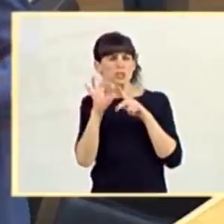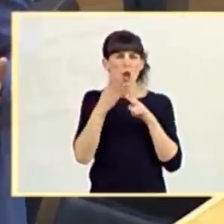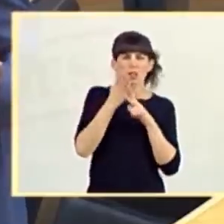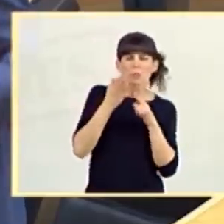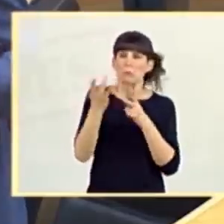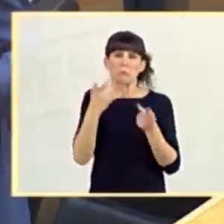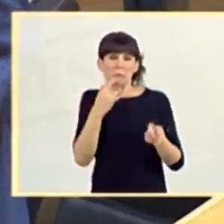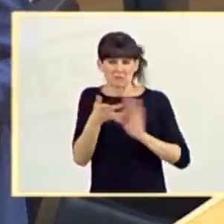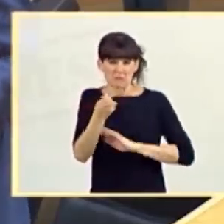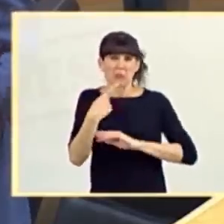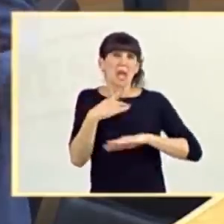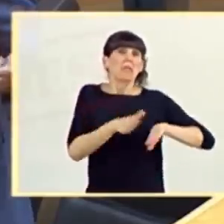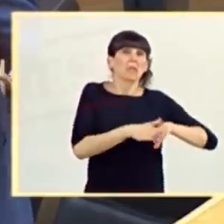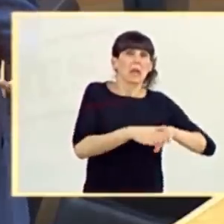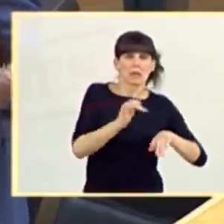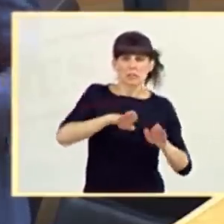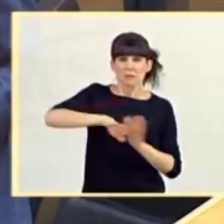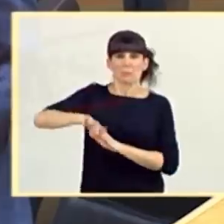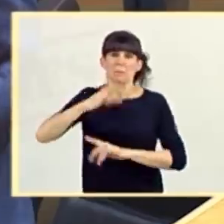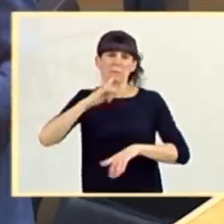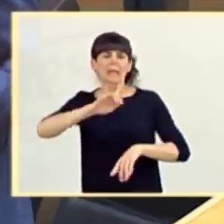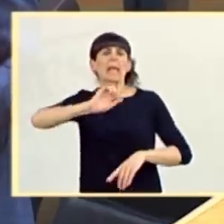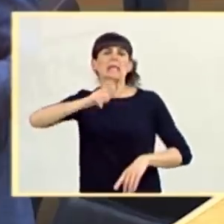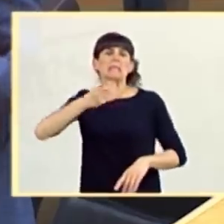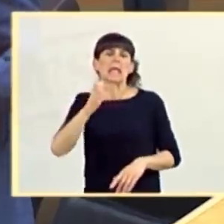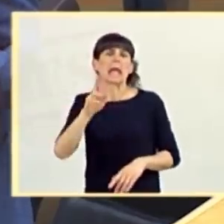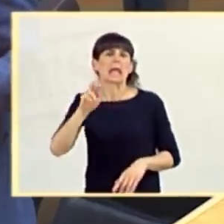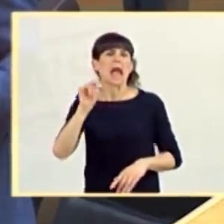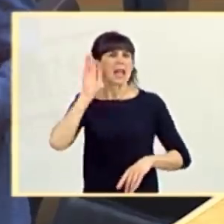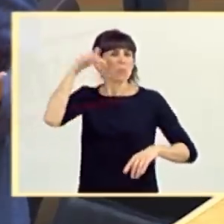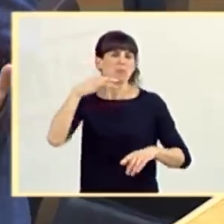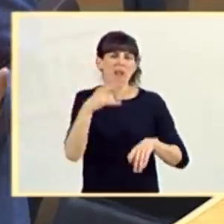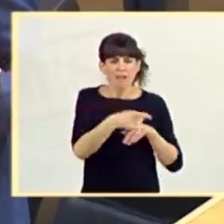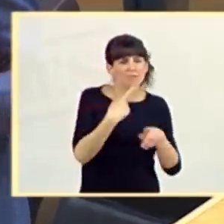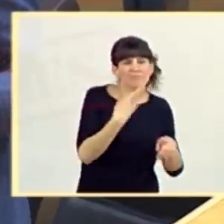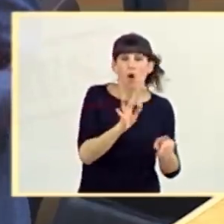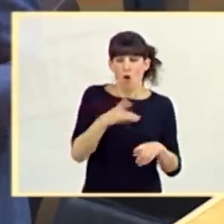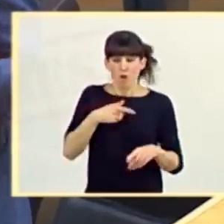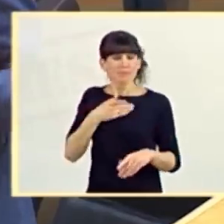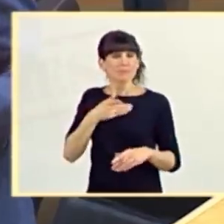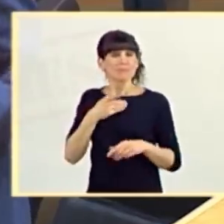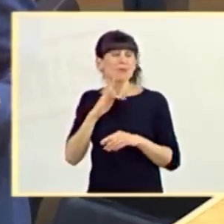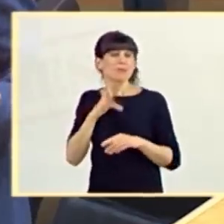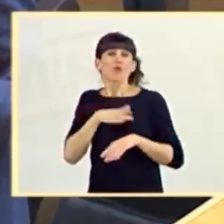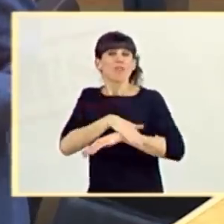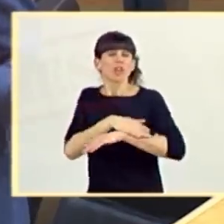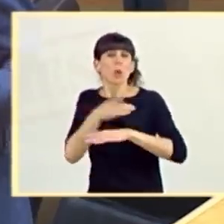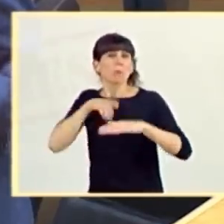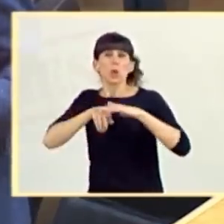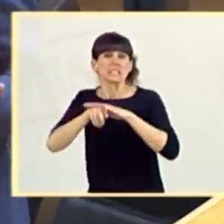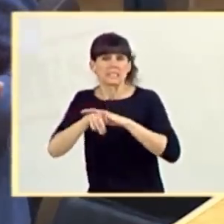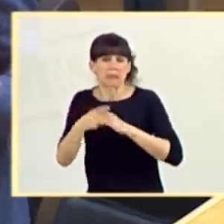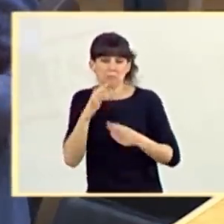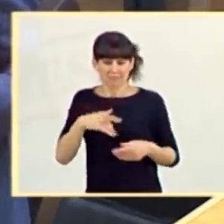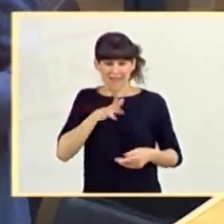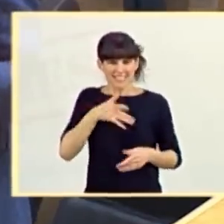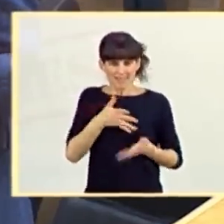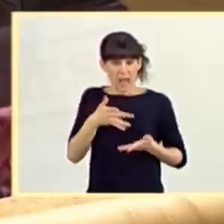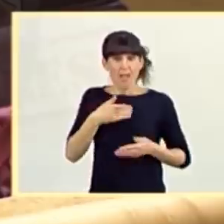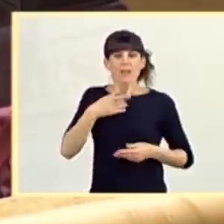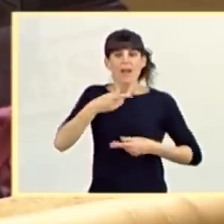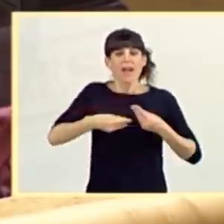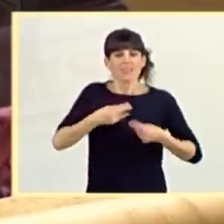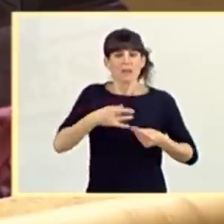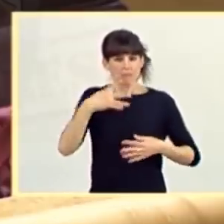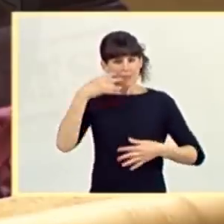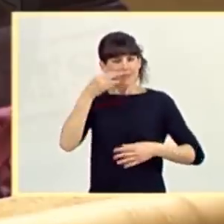un problema de geopolítica internacional ya no pertenece a españa el problema de españa el problema de venezuela no pertenece a estos dos